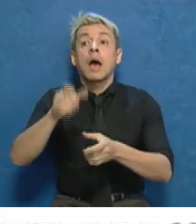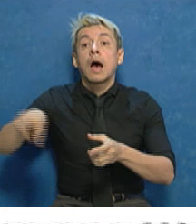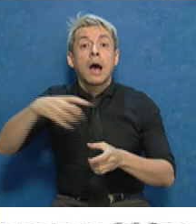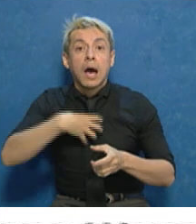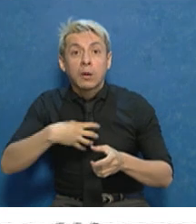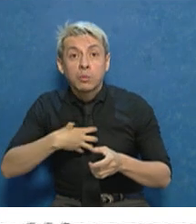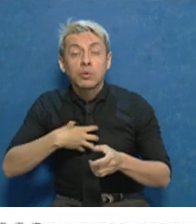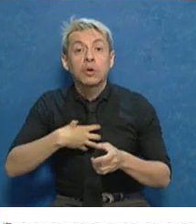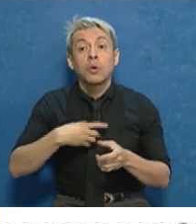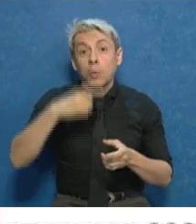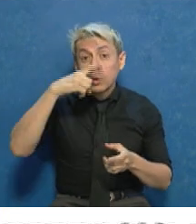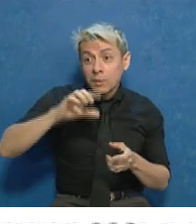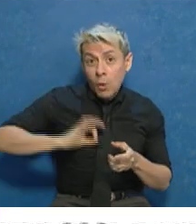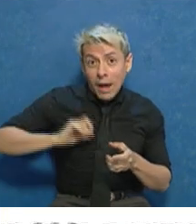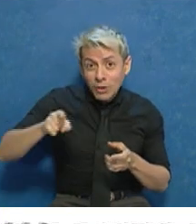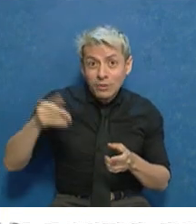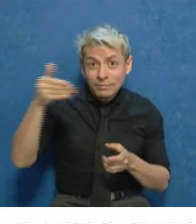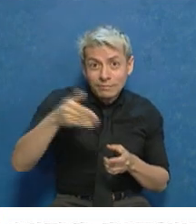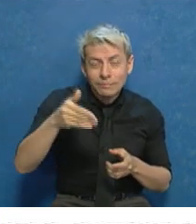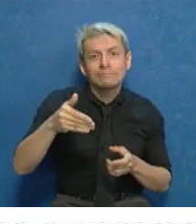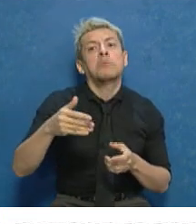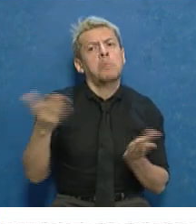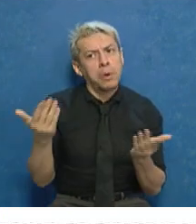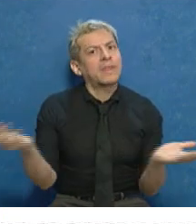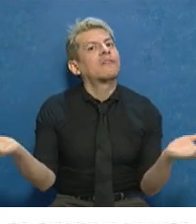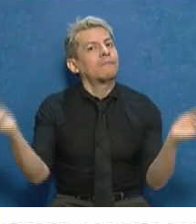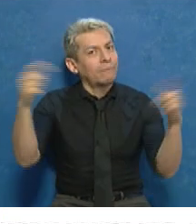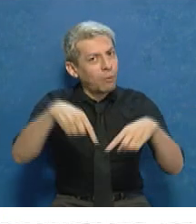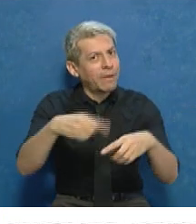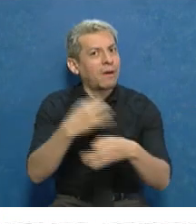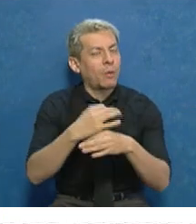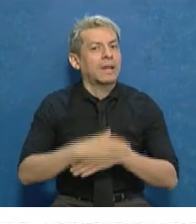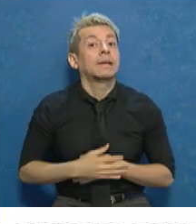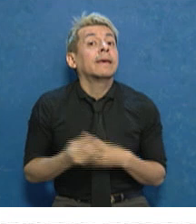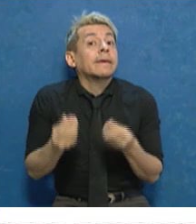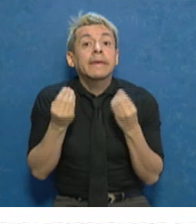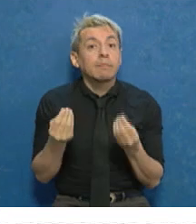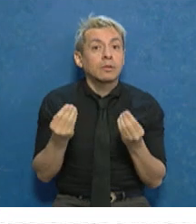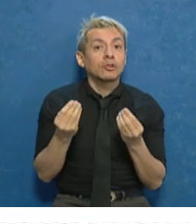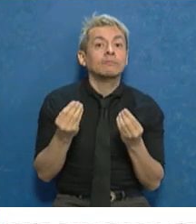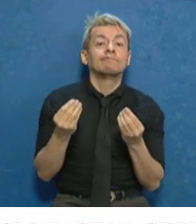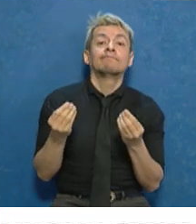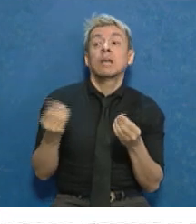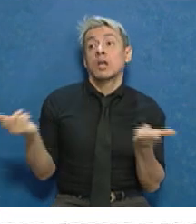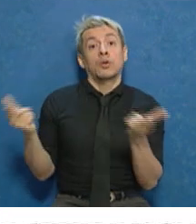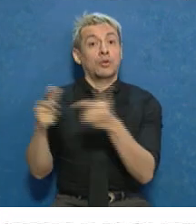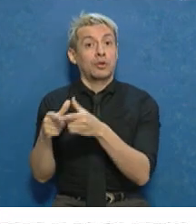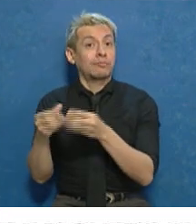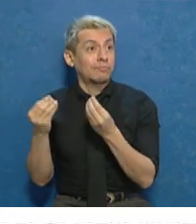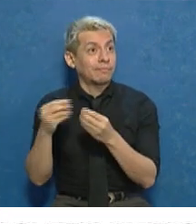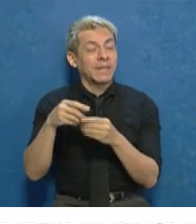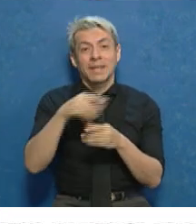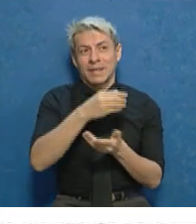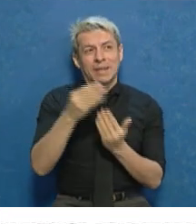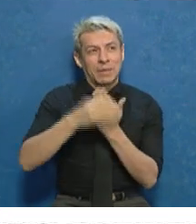están cerrando un ciclo. ¿Qué pasó? Ayer finalmente a las 18 se realizó esta reunión de la cual participó de modo virtual el ministro de Educación de la